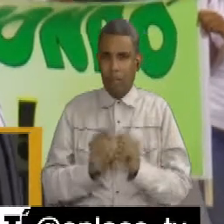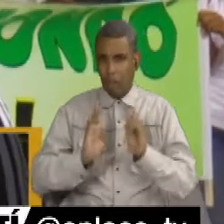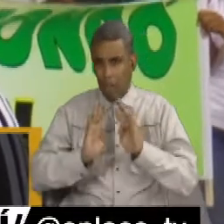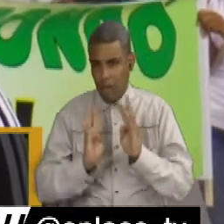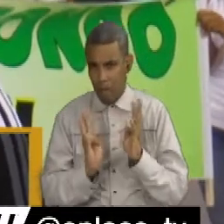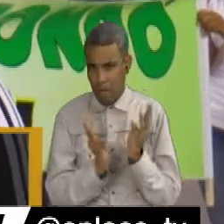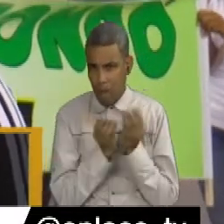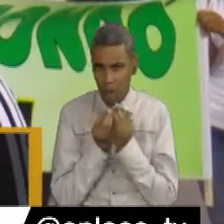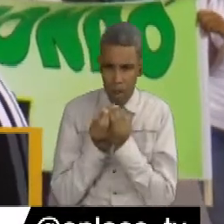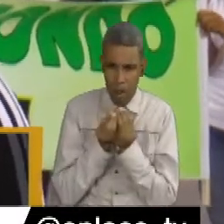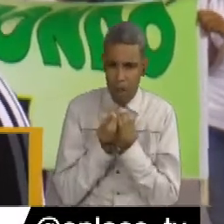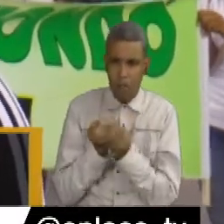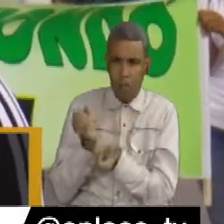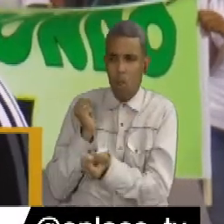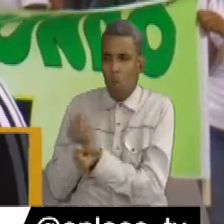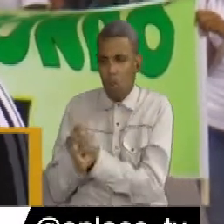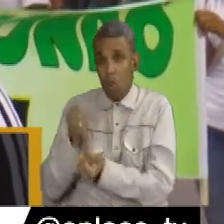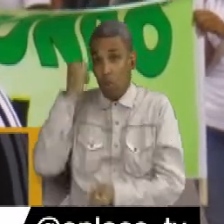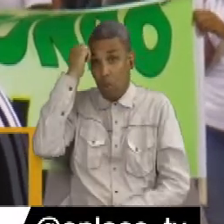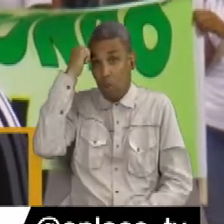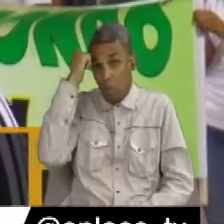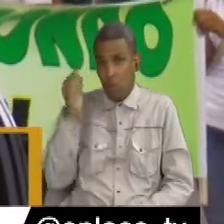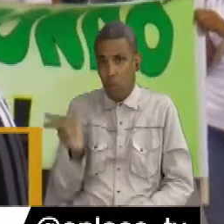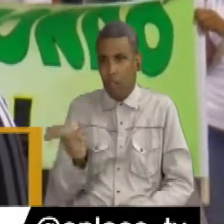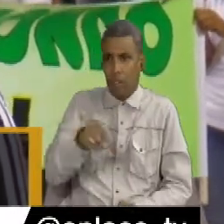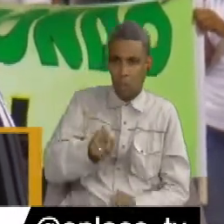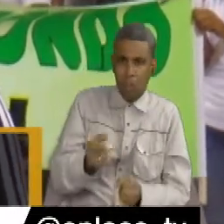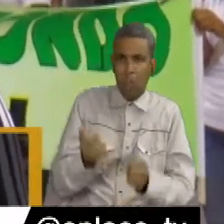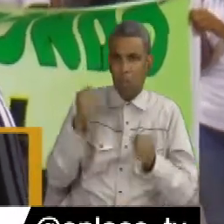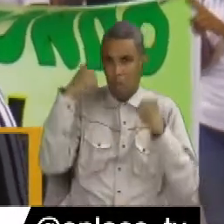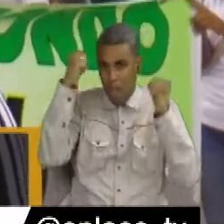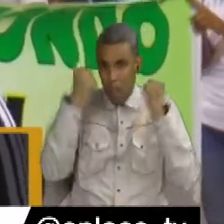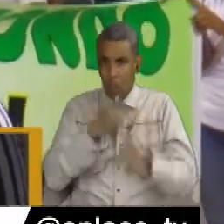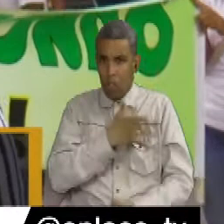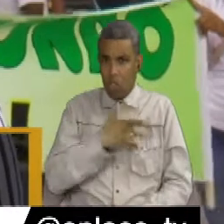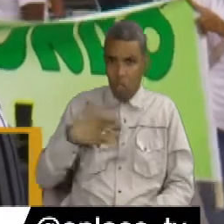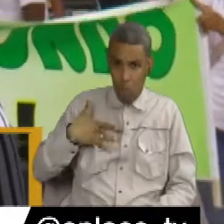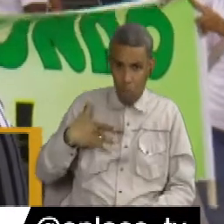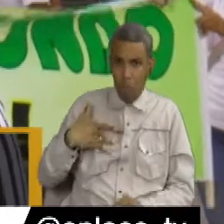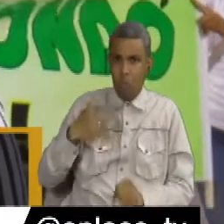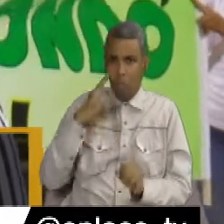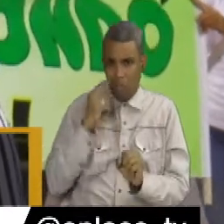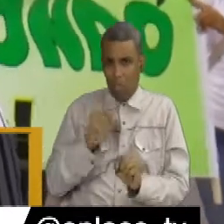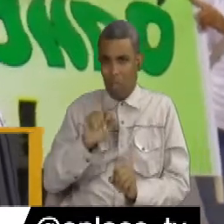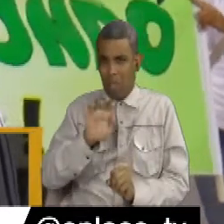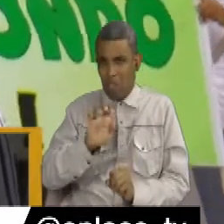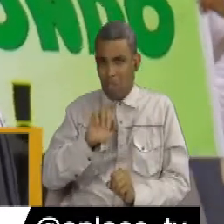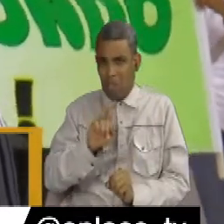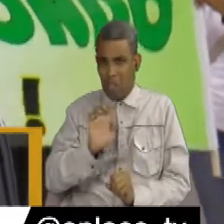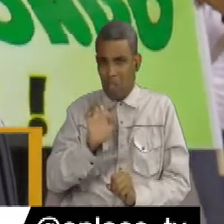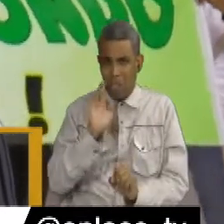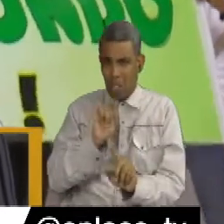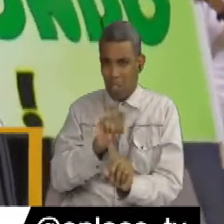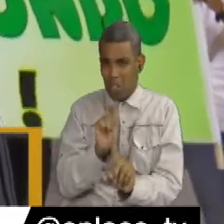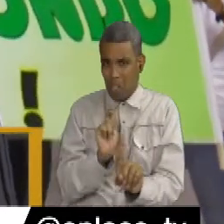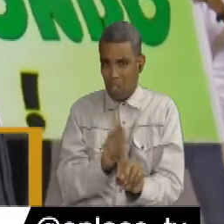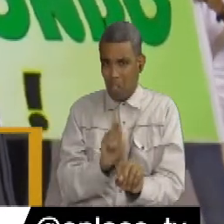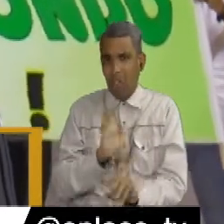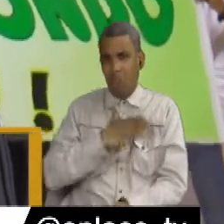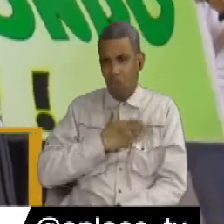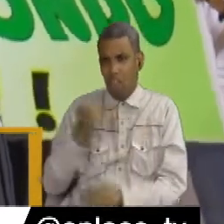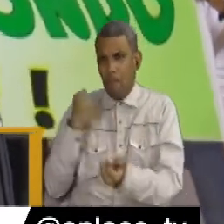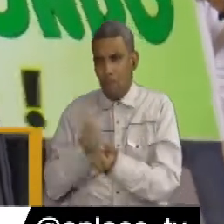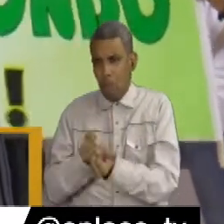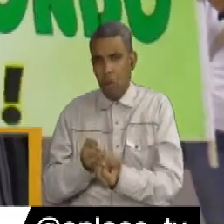nuestros docentes. Estamos apoyando también a todos los trabajadores de la empresa social del Estado, de Toral Gómez, por la mala política de